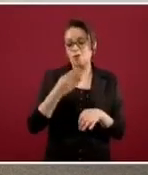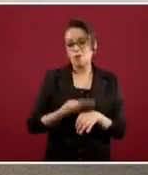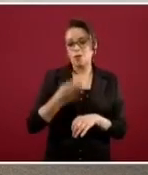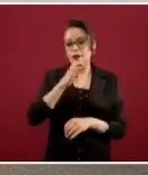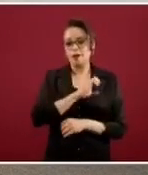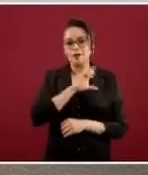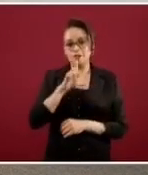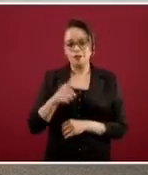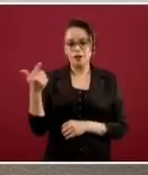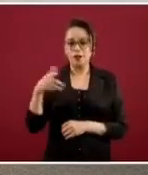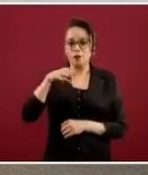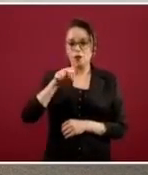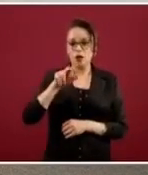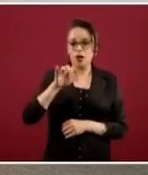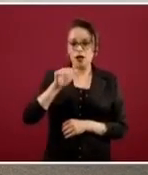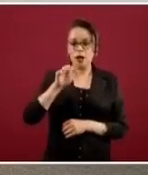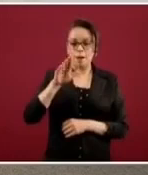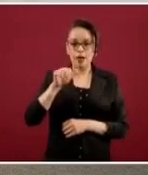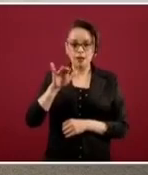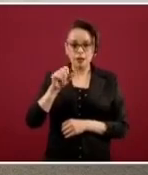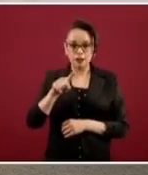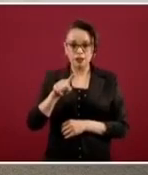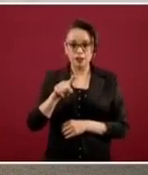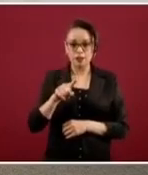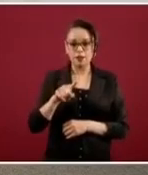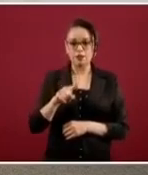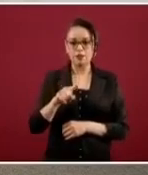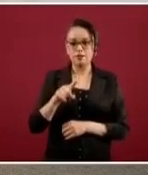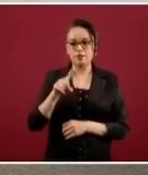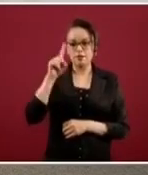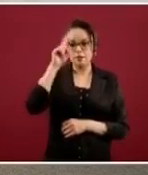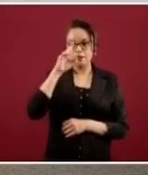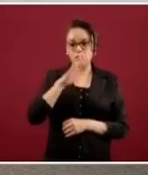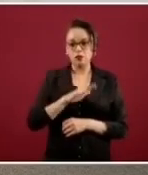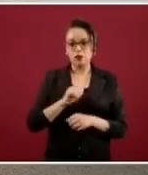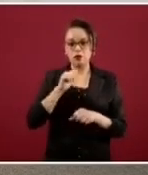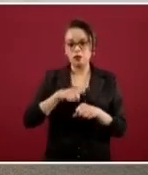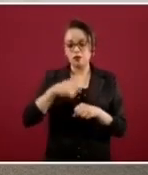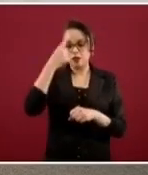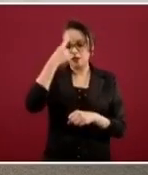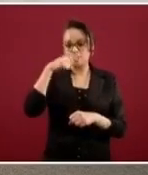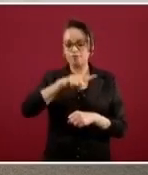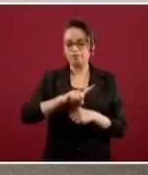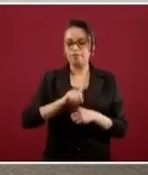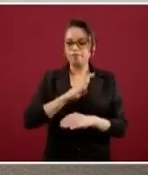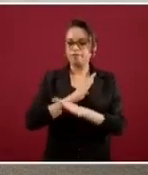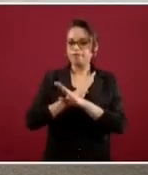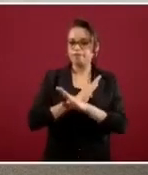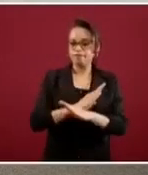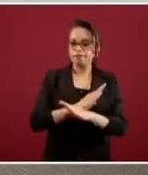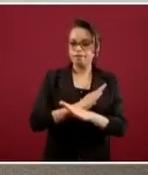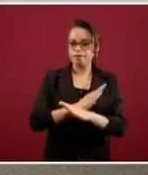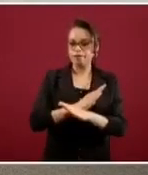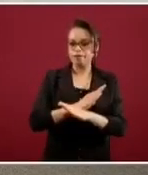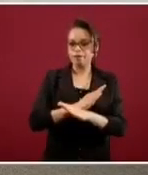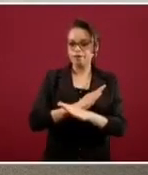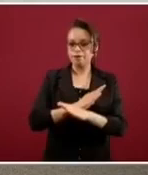Macís, es la presidenta del Consejo Nacional para Prevenir y Eliminar la